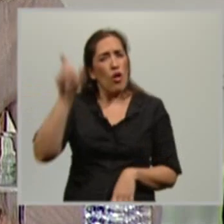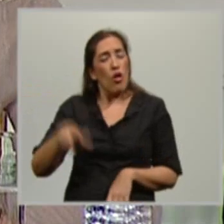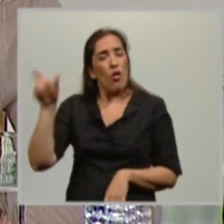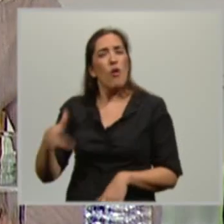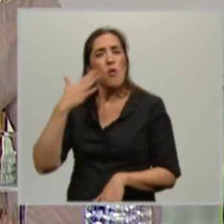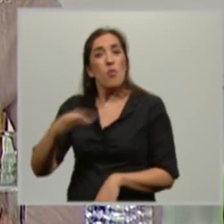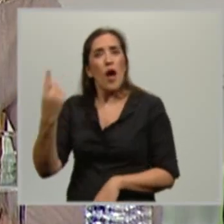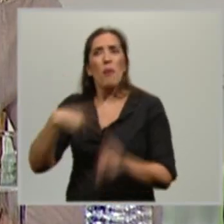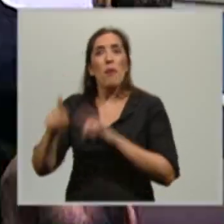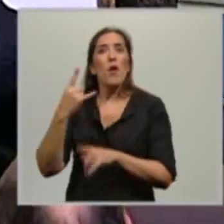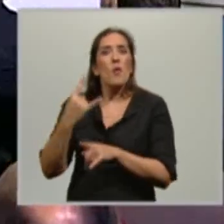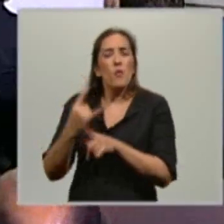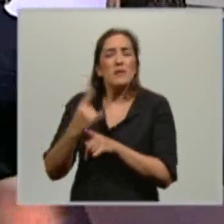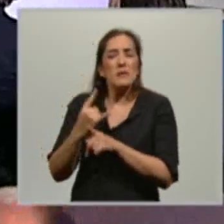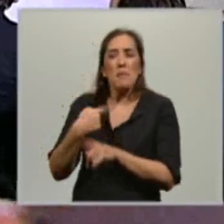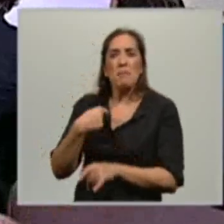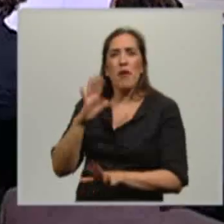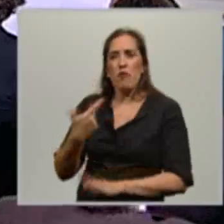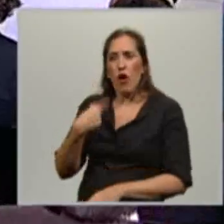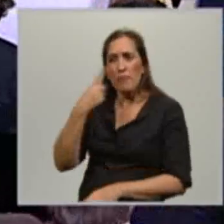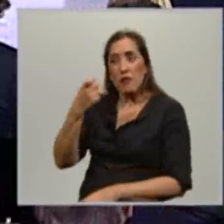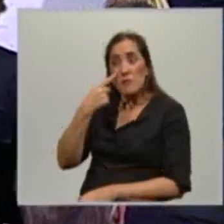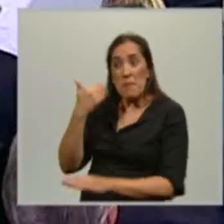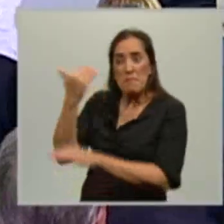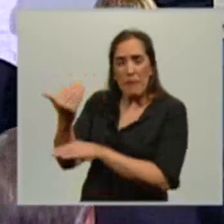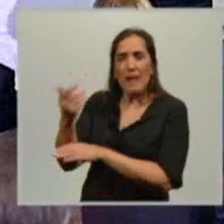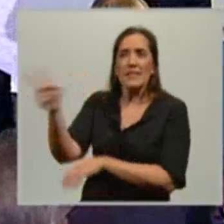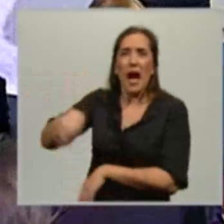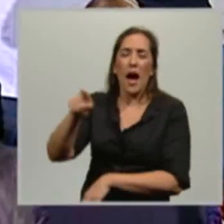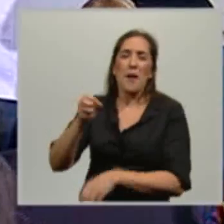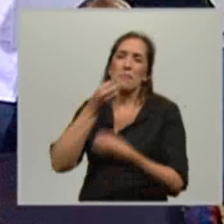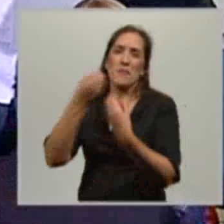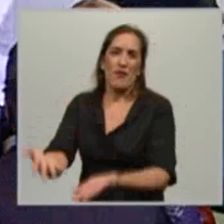vigila son mucho mejores. Entonces,